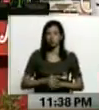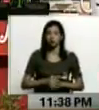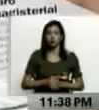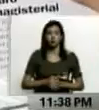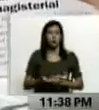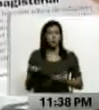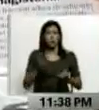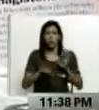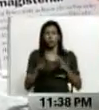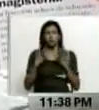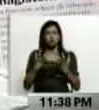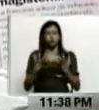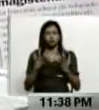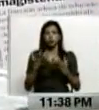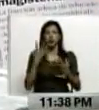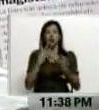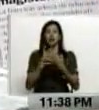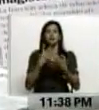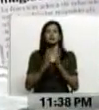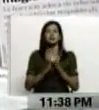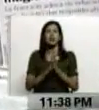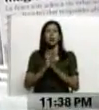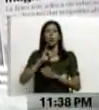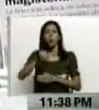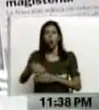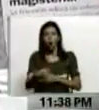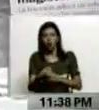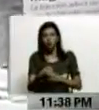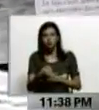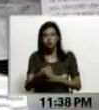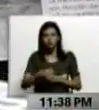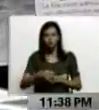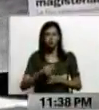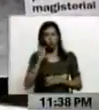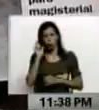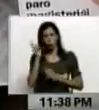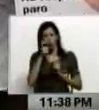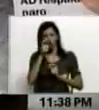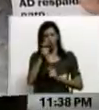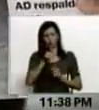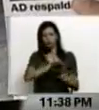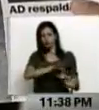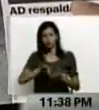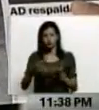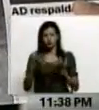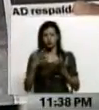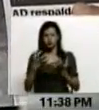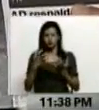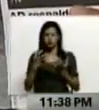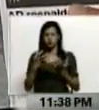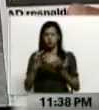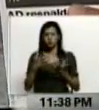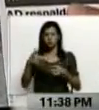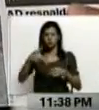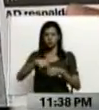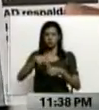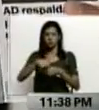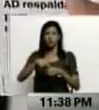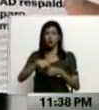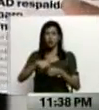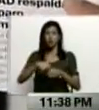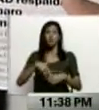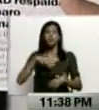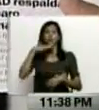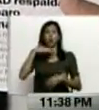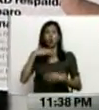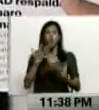de la muerte en cárcel de San Juan fos pozos de comti en la cárcel de San